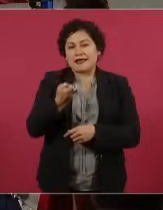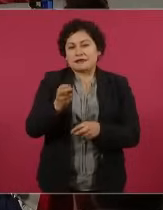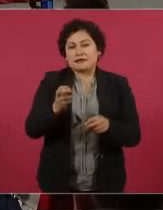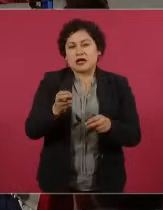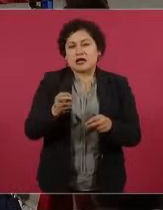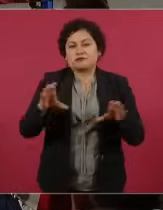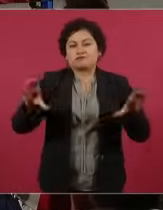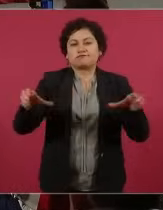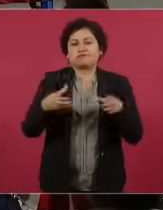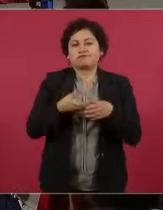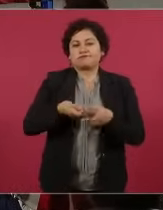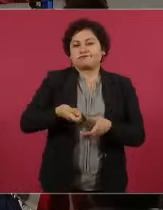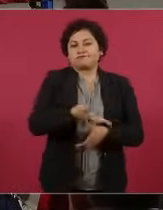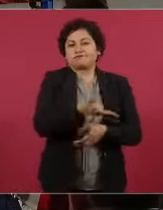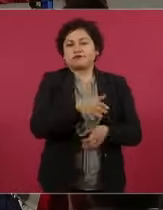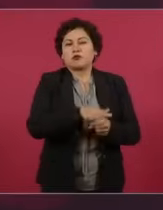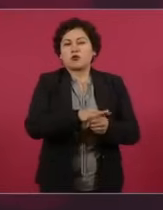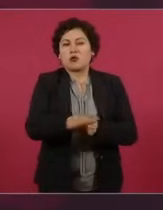Un pacto